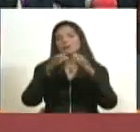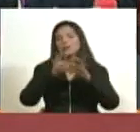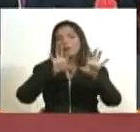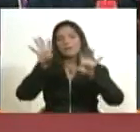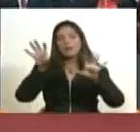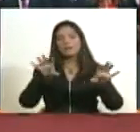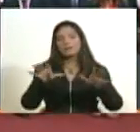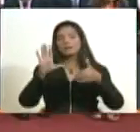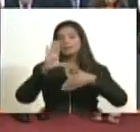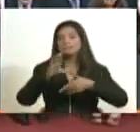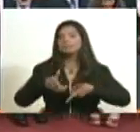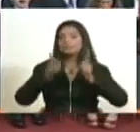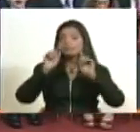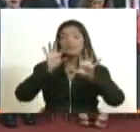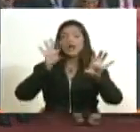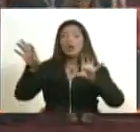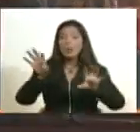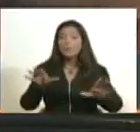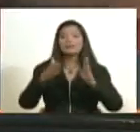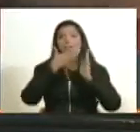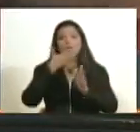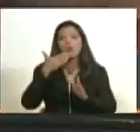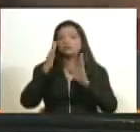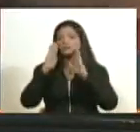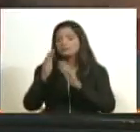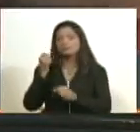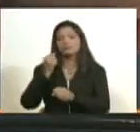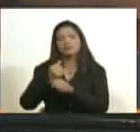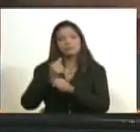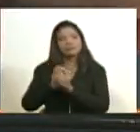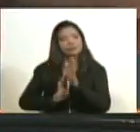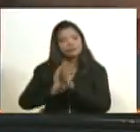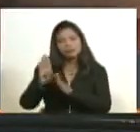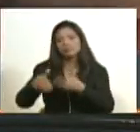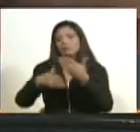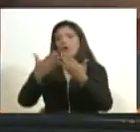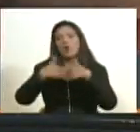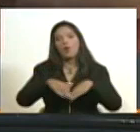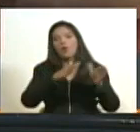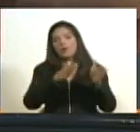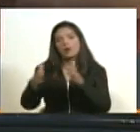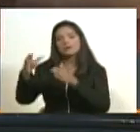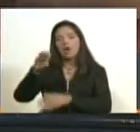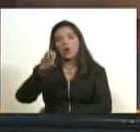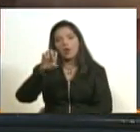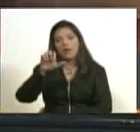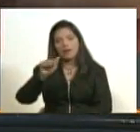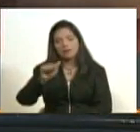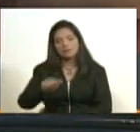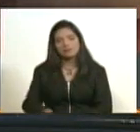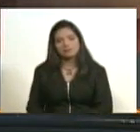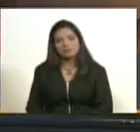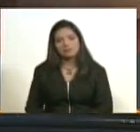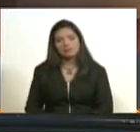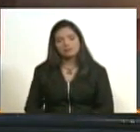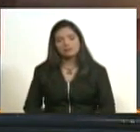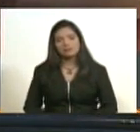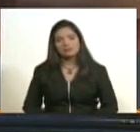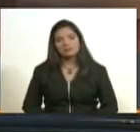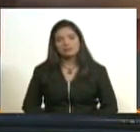y permitir que los países nos ocupemos de recuperar y reorganizar la OEA, si es que fuera el